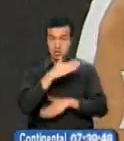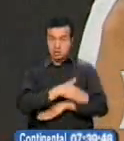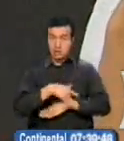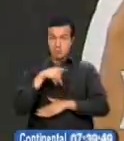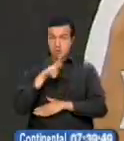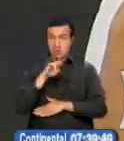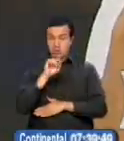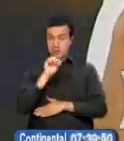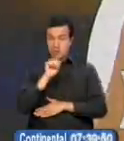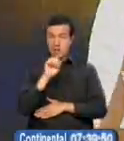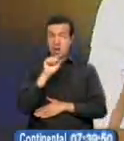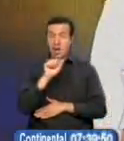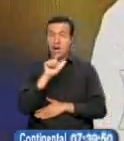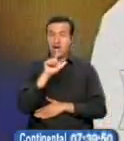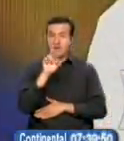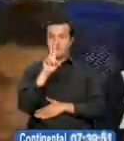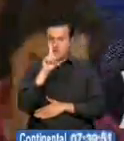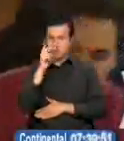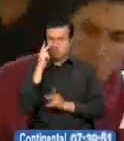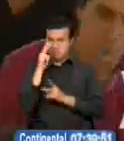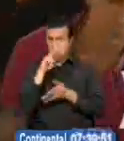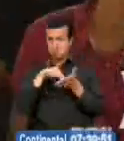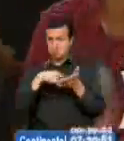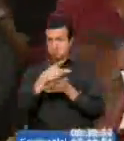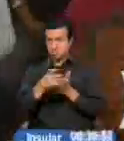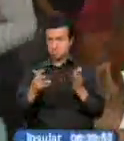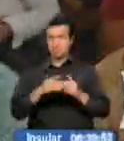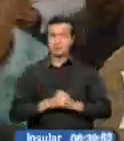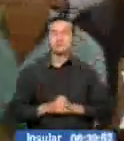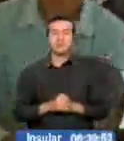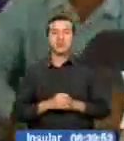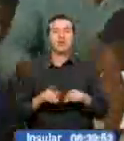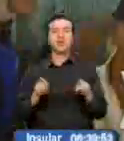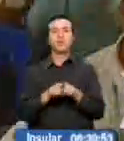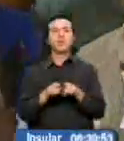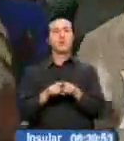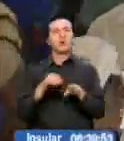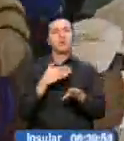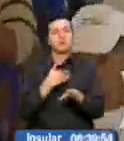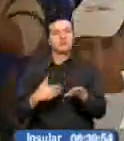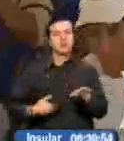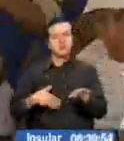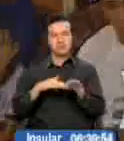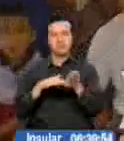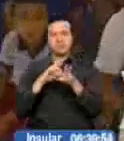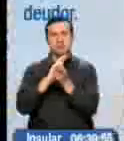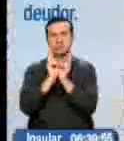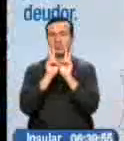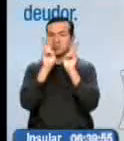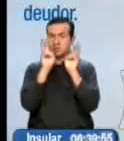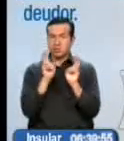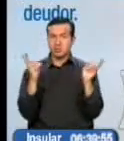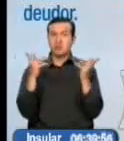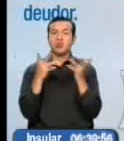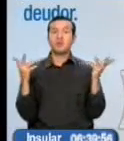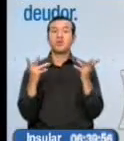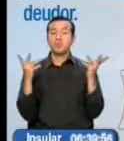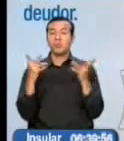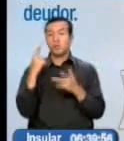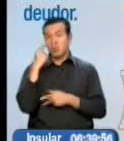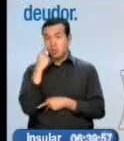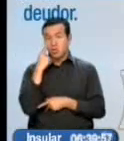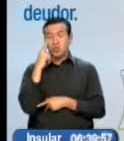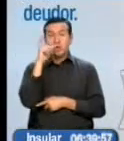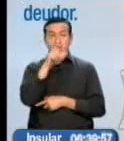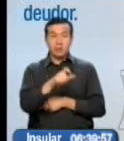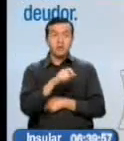de Alfredo Vera Arrata, compañero. También reiteró el respaldo del Ejecutivo a las reformas para sustituir el apremio como medida